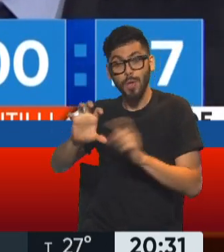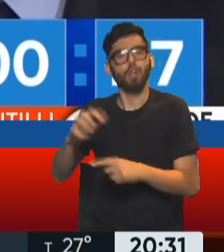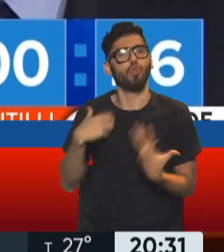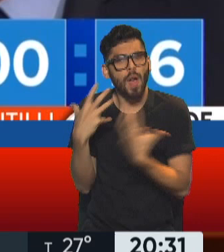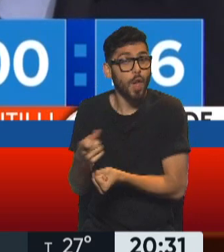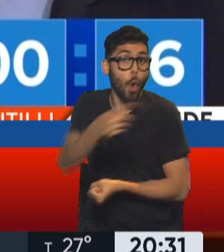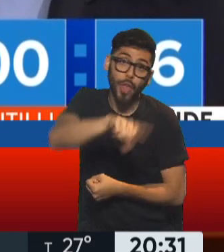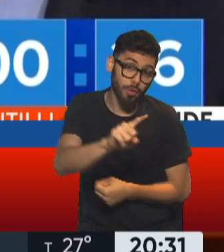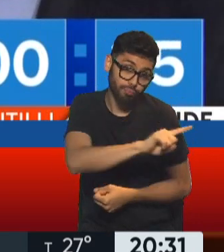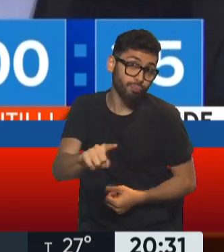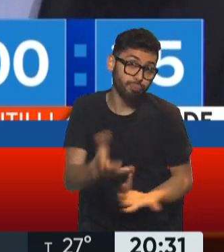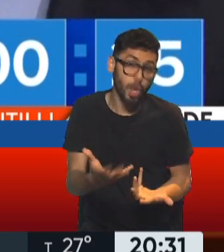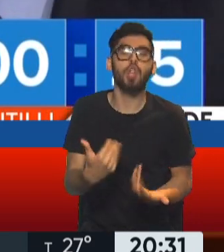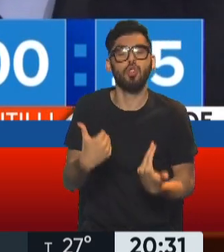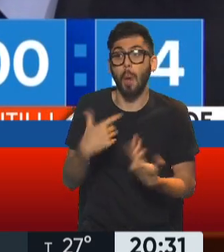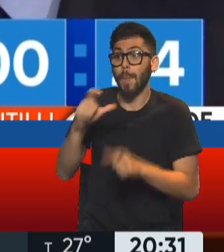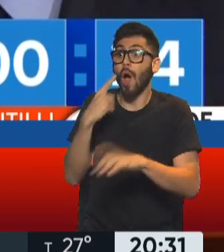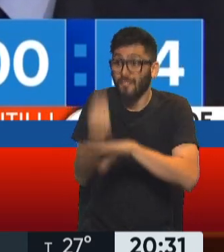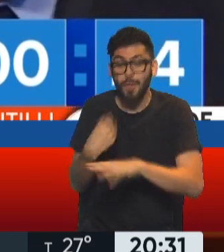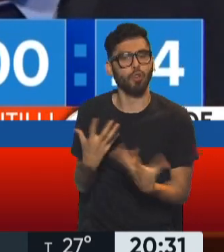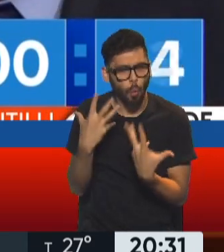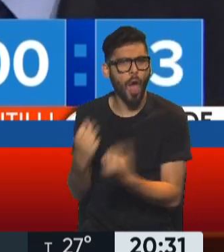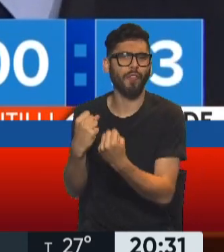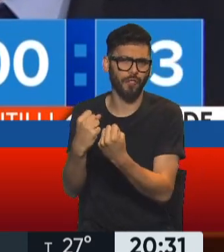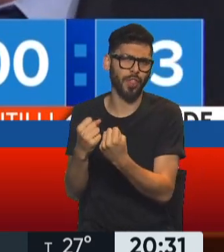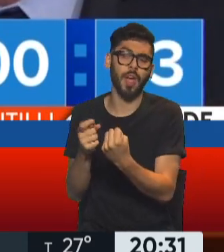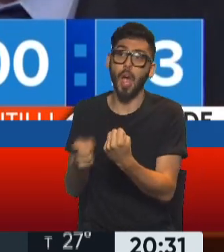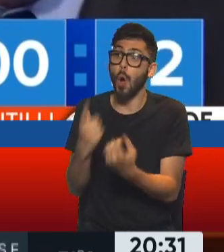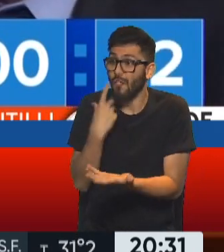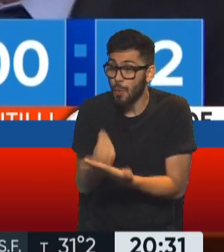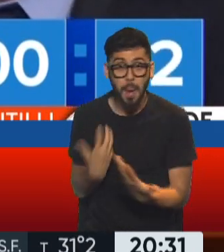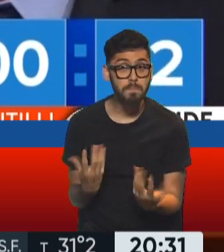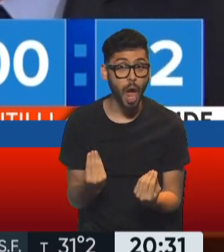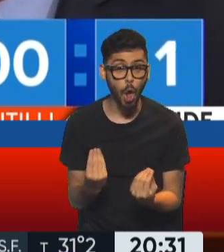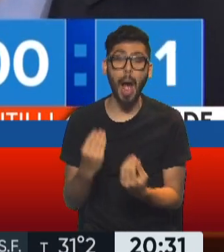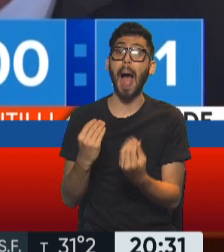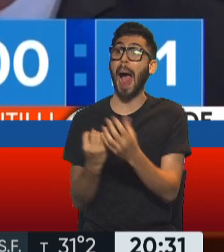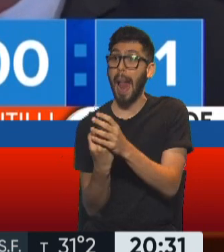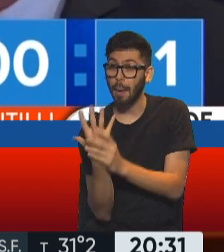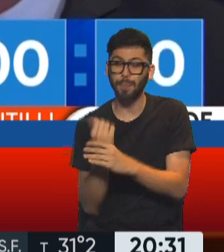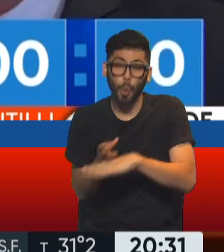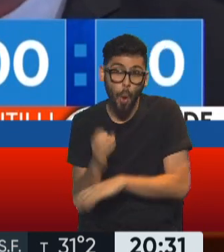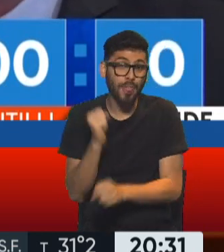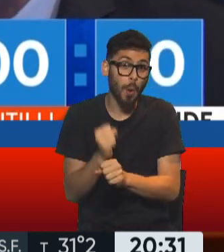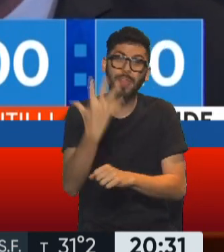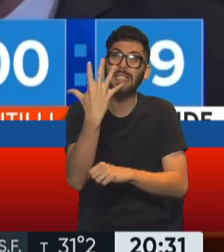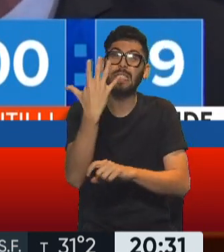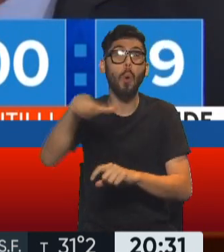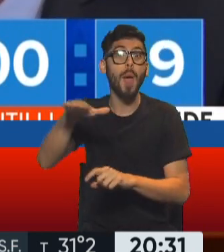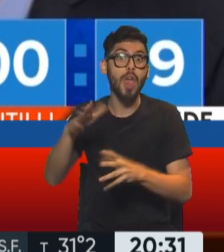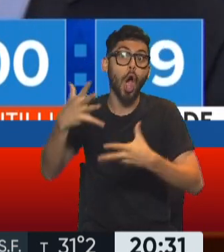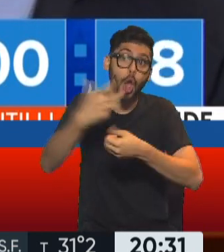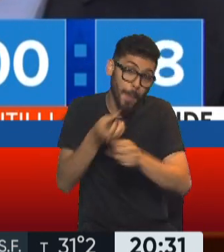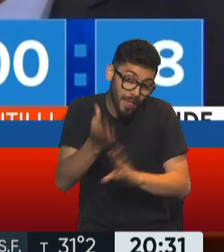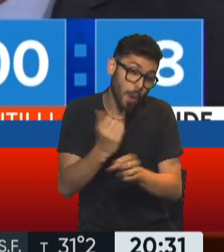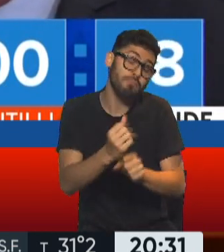hacen. Voy a defender a los bonaerenses que viven con miedo, que cuando salen a la mañana a tomarse el colectivo a las 5:30 de la mañana, por